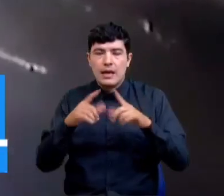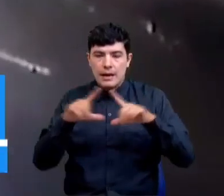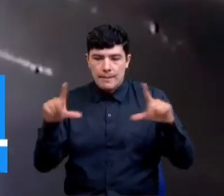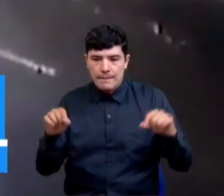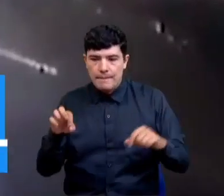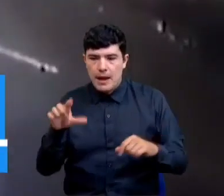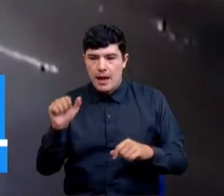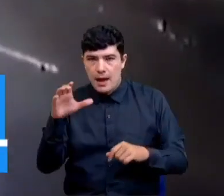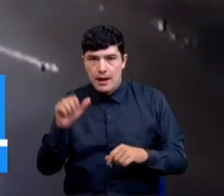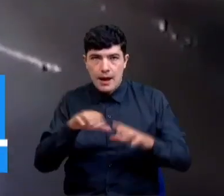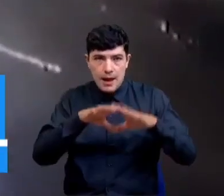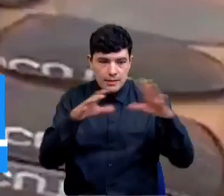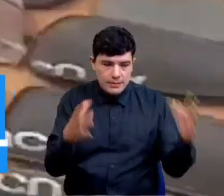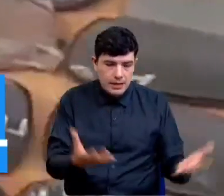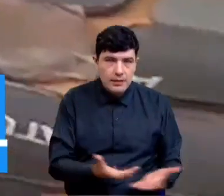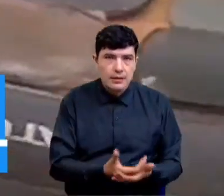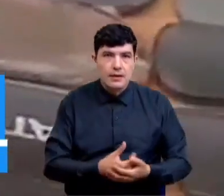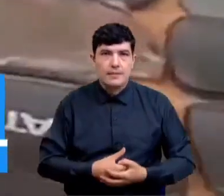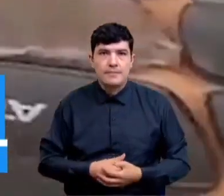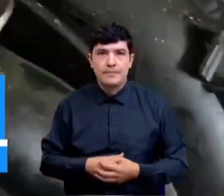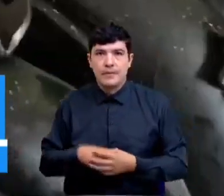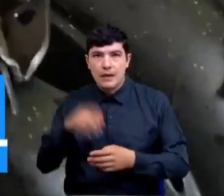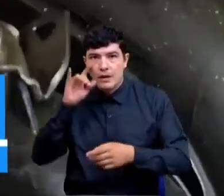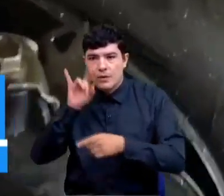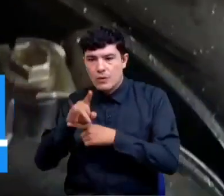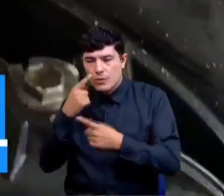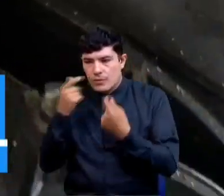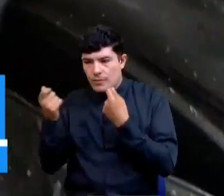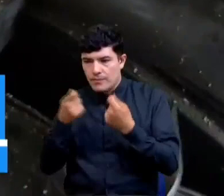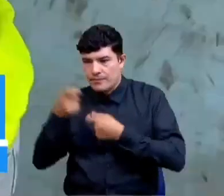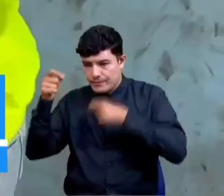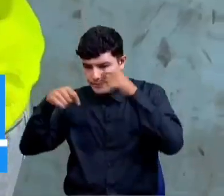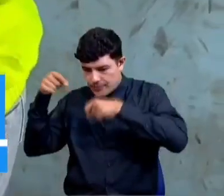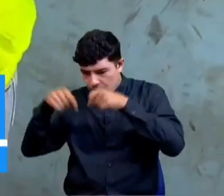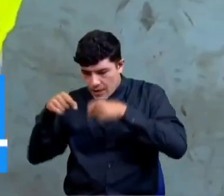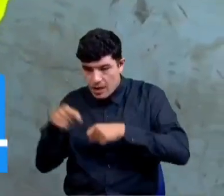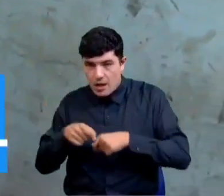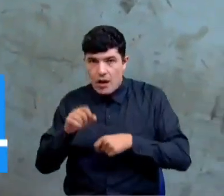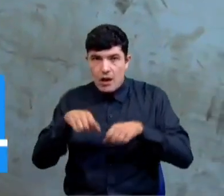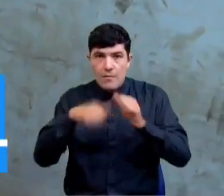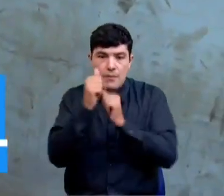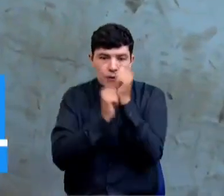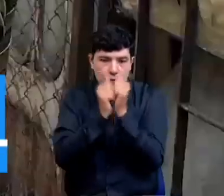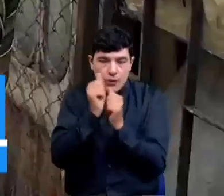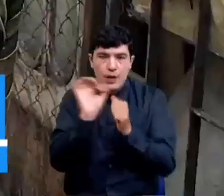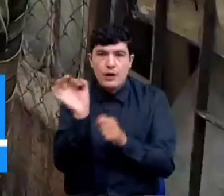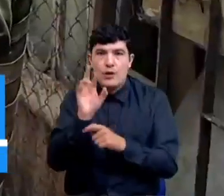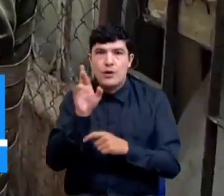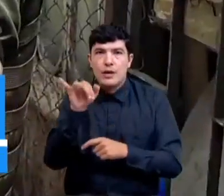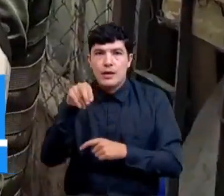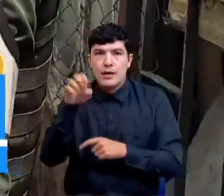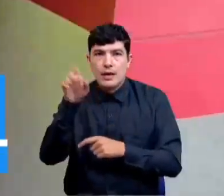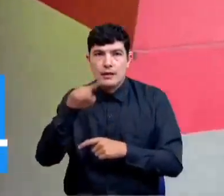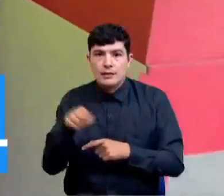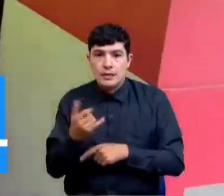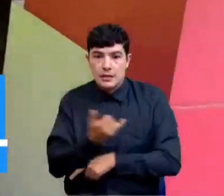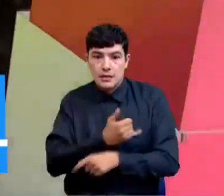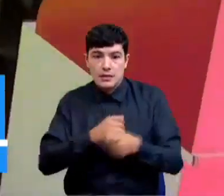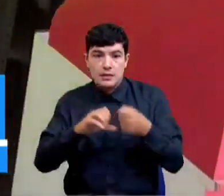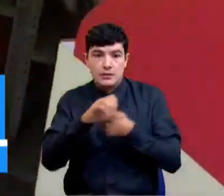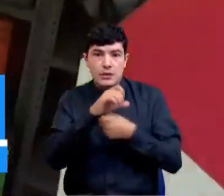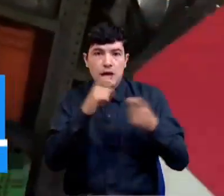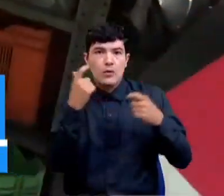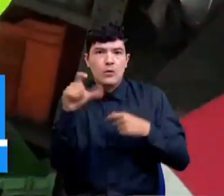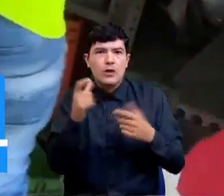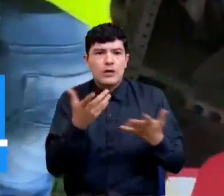las llantas, las unidades de controles electrónicos, los motores y los rines. En Cúcuta, esos elementos van al